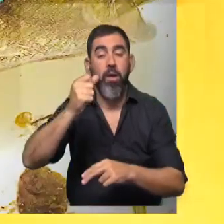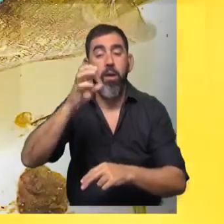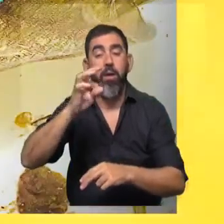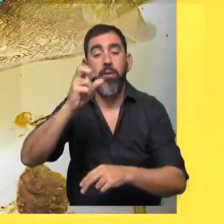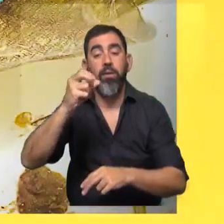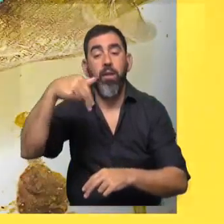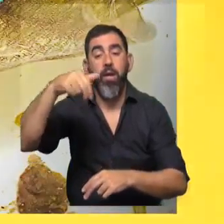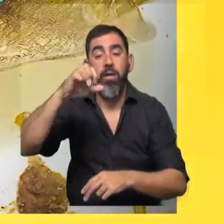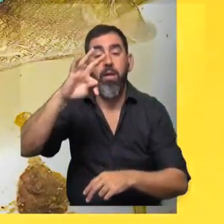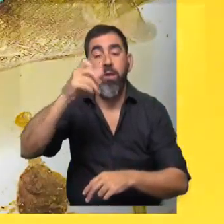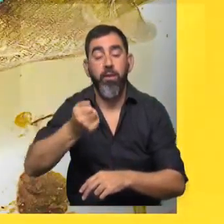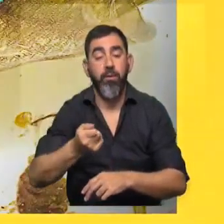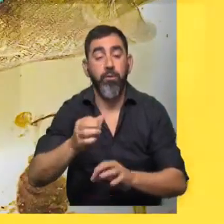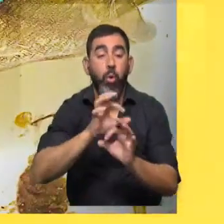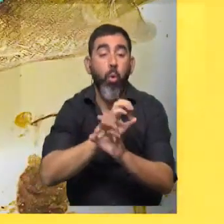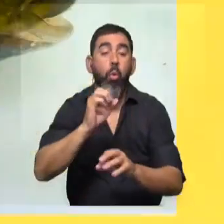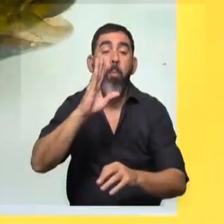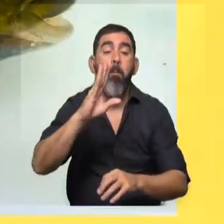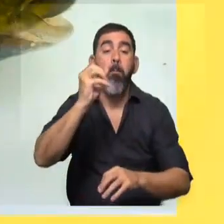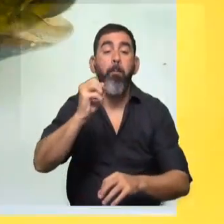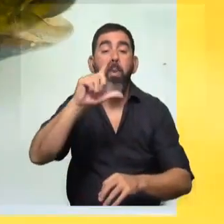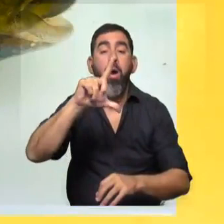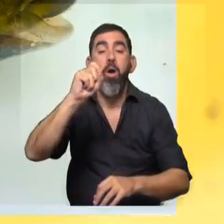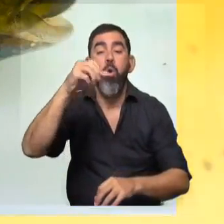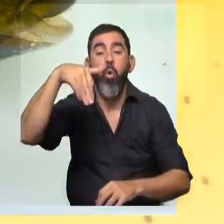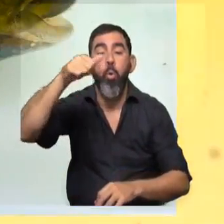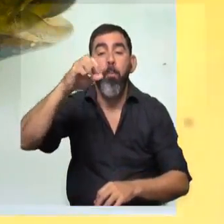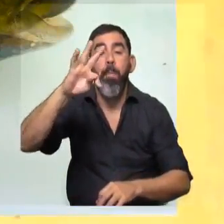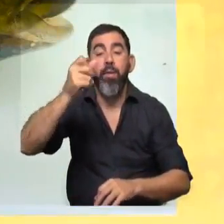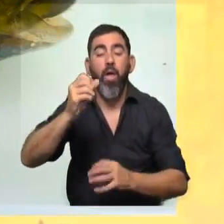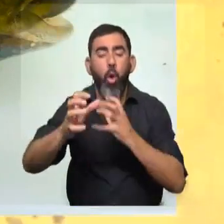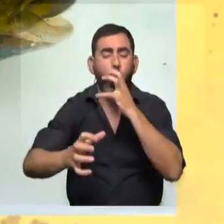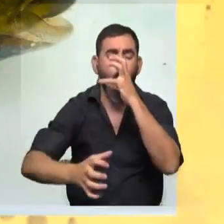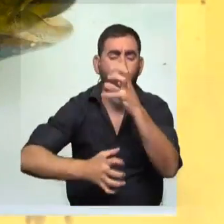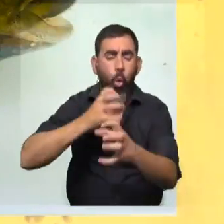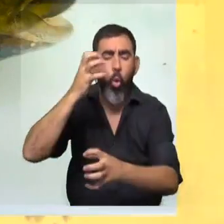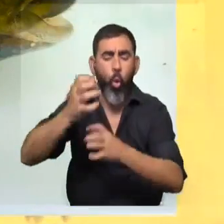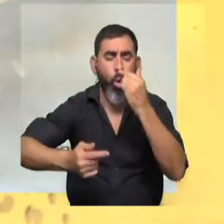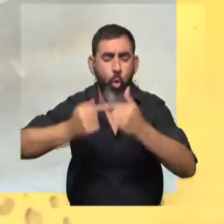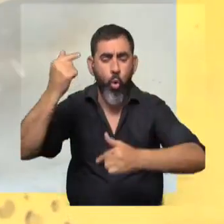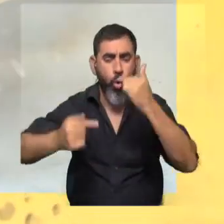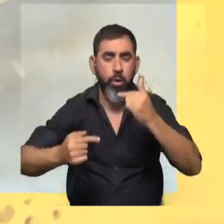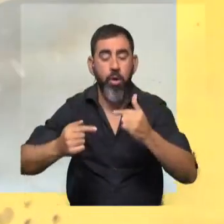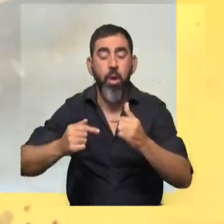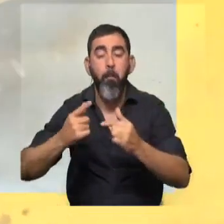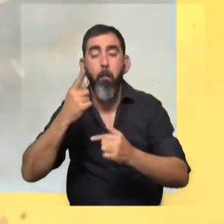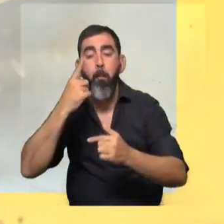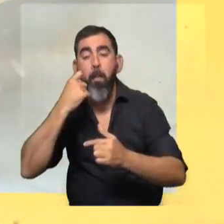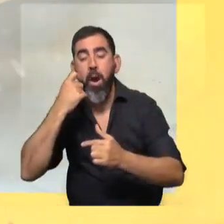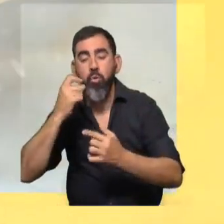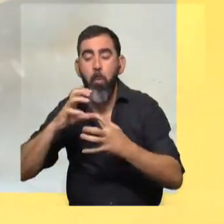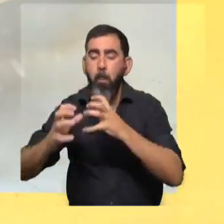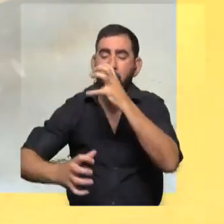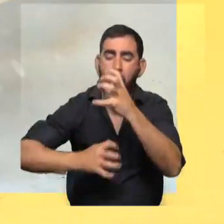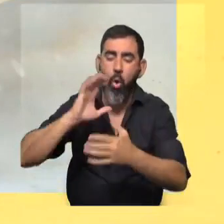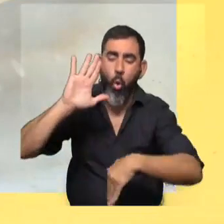son animales del orden Cicliformes, muy coloridos, que tienen dimorfismo sexual, los machos son más coloridos, se usan, algunas